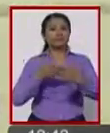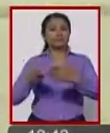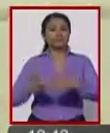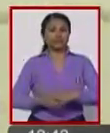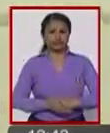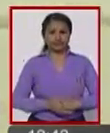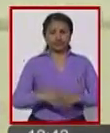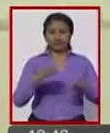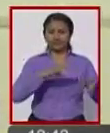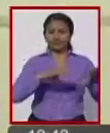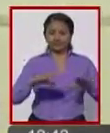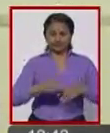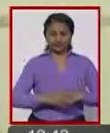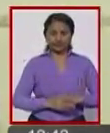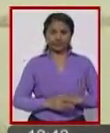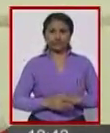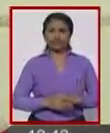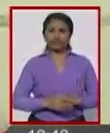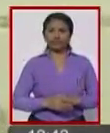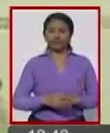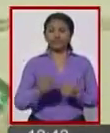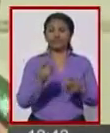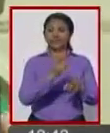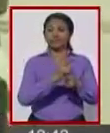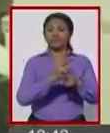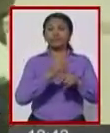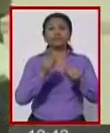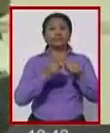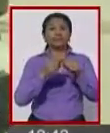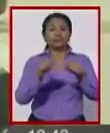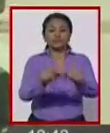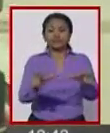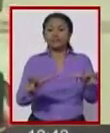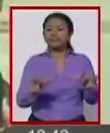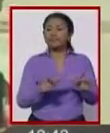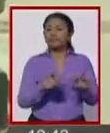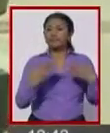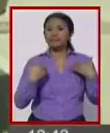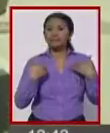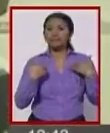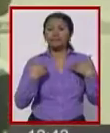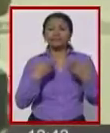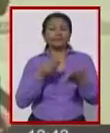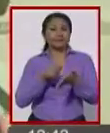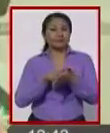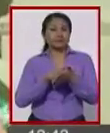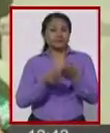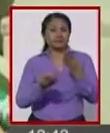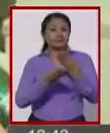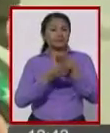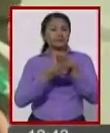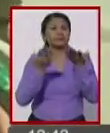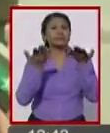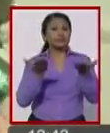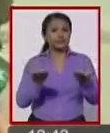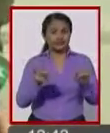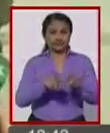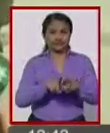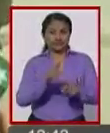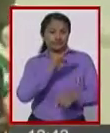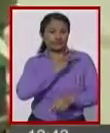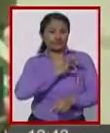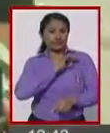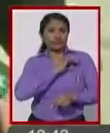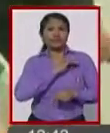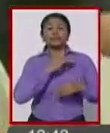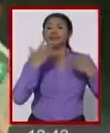Hemos procedido a realizar, en este caso, el resguardo de la instalación. No nos olvidemos que tenemos cajeros acá, entidades financieras, que también